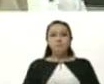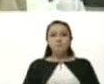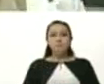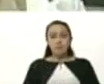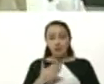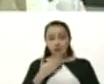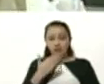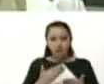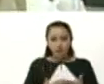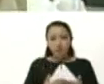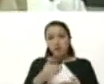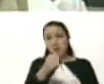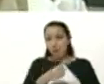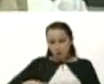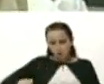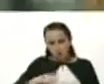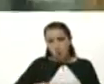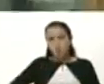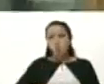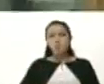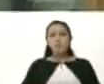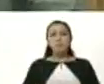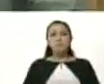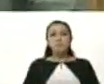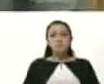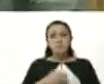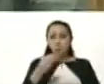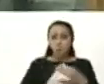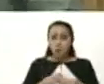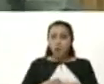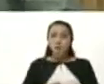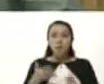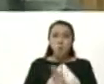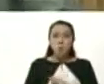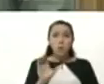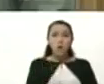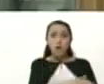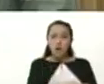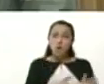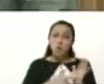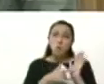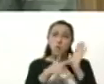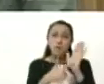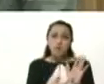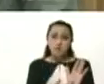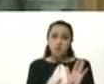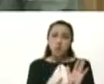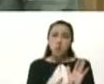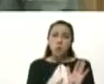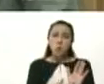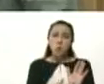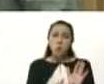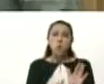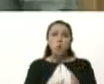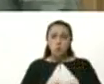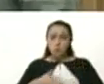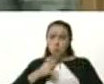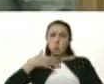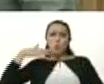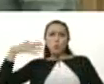agradecerle a Leo, agradecerle a todos ustedes. Y vamos a hacer un poquito de esa canción que nos llena de